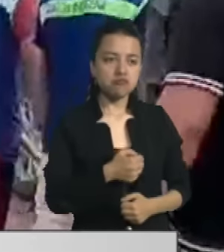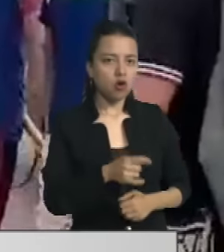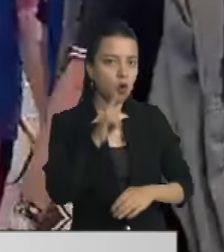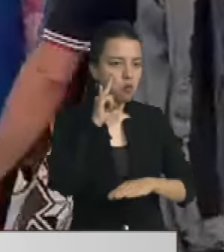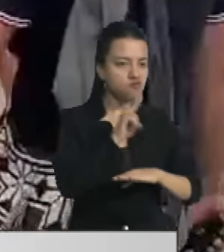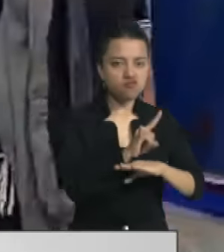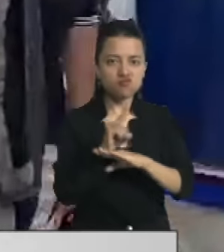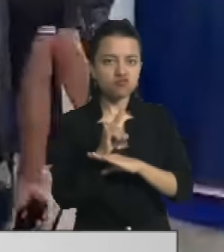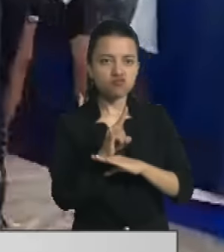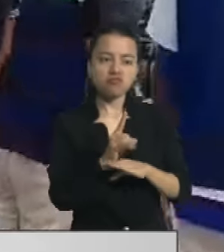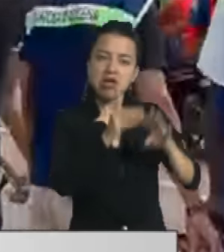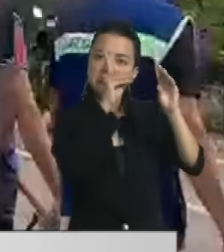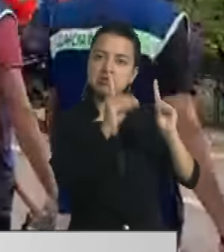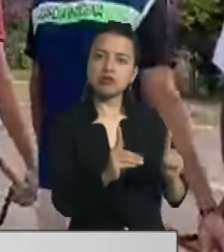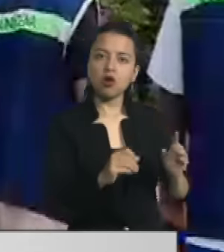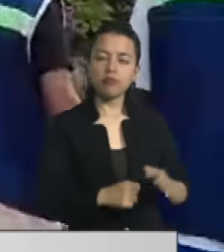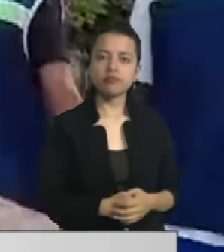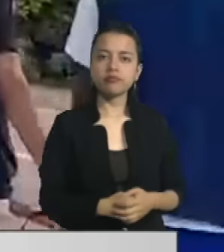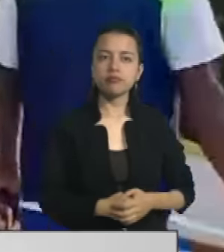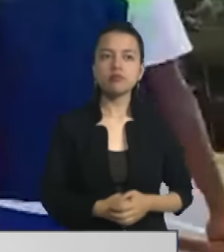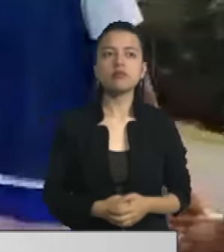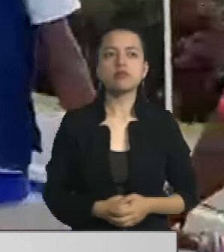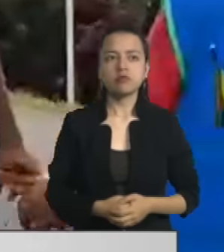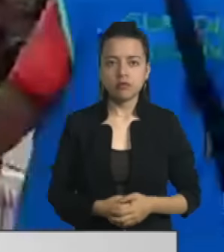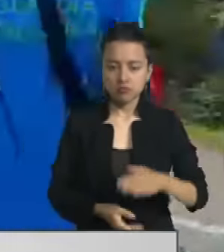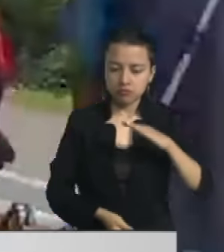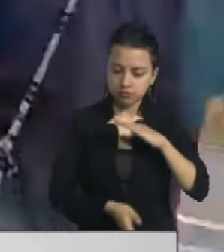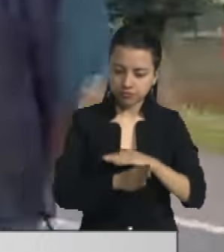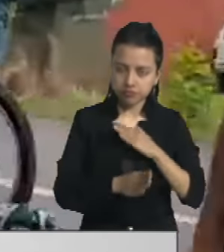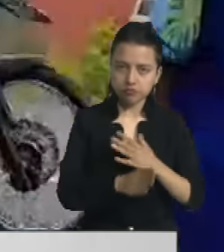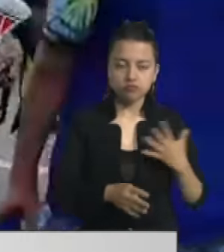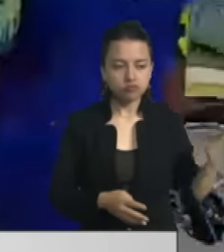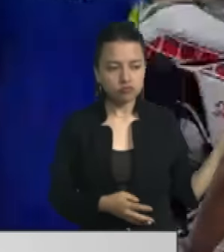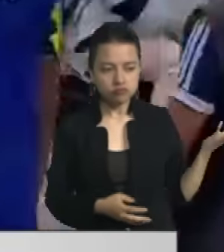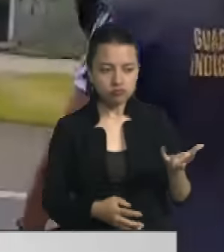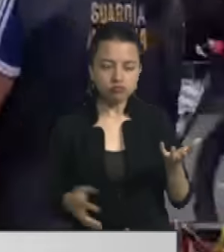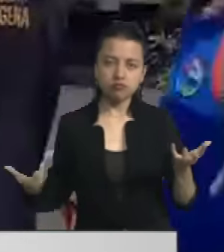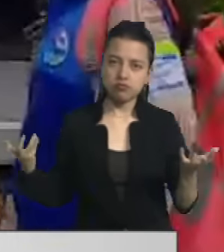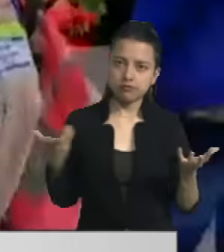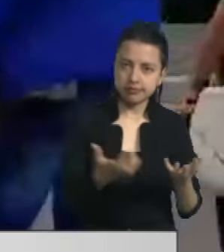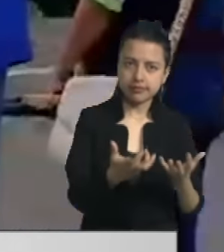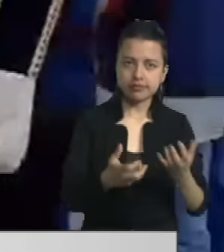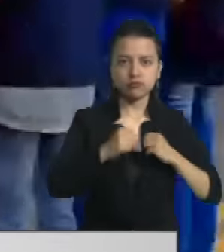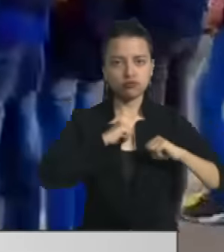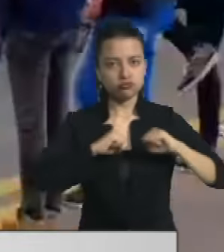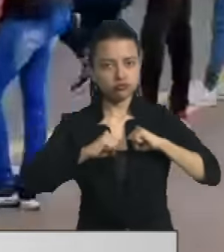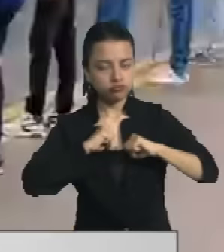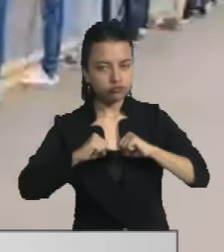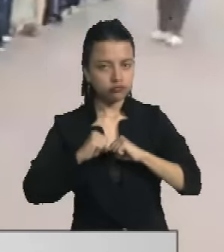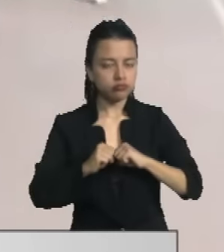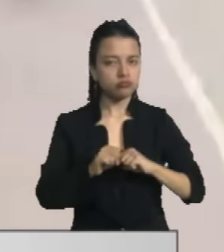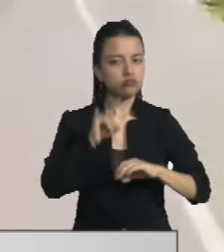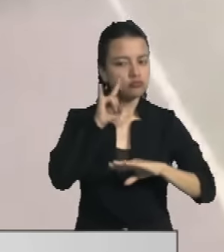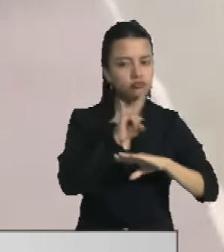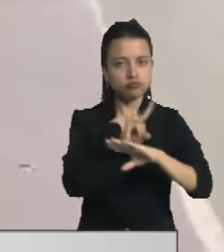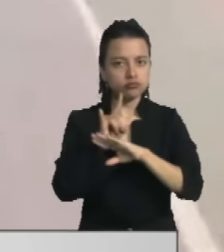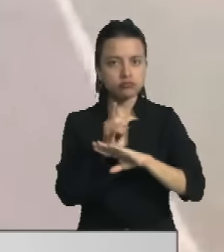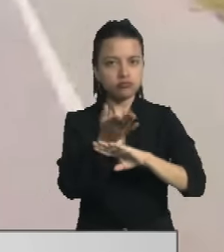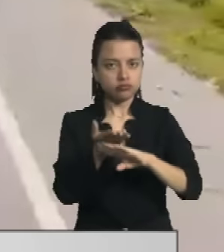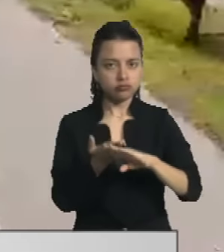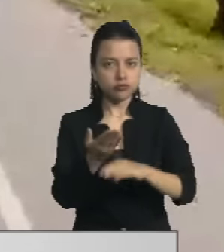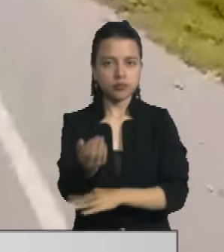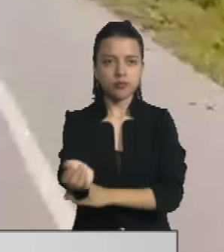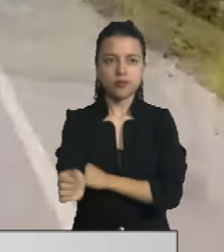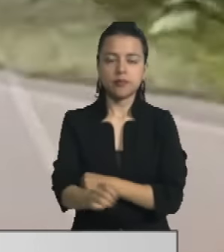tomaremos nosotros sino que tenemos la movilización de la guardia que es la que realmente Hoy hace